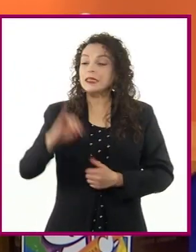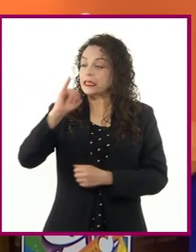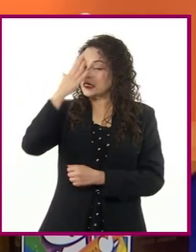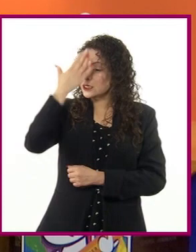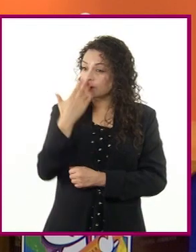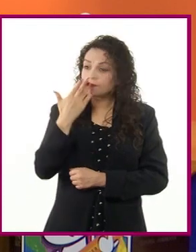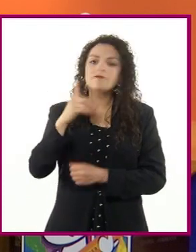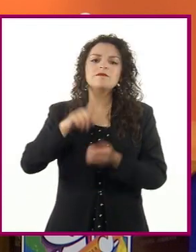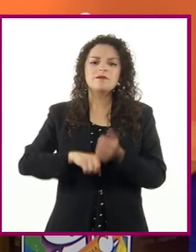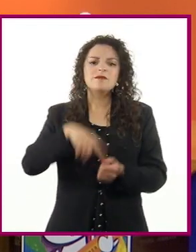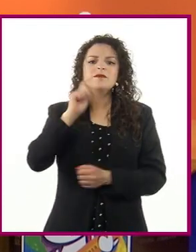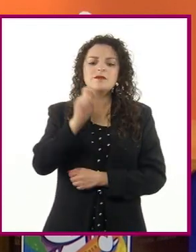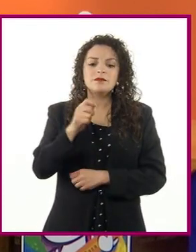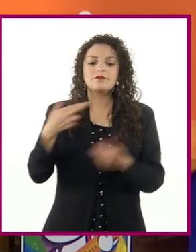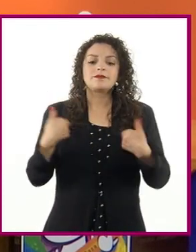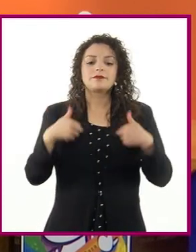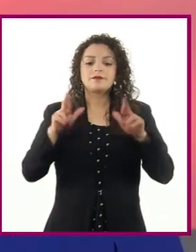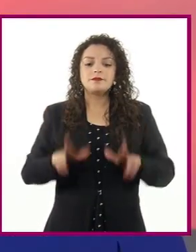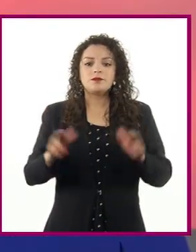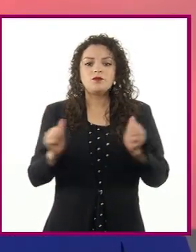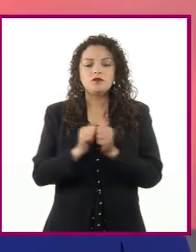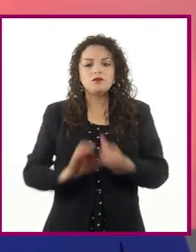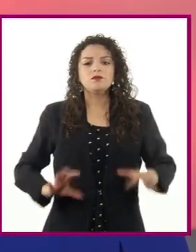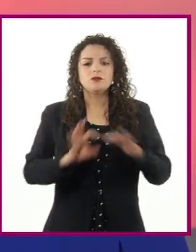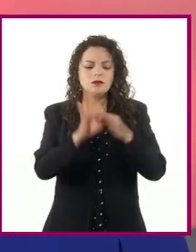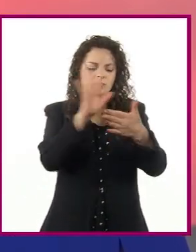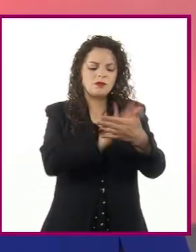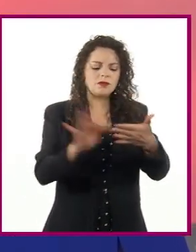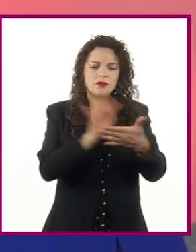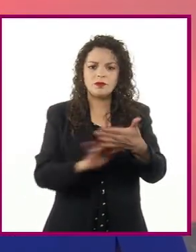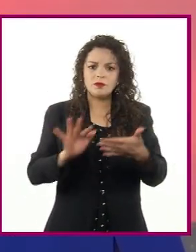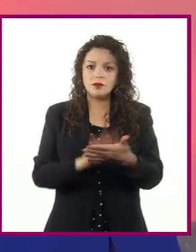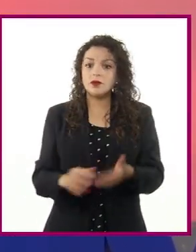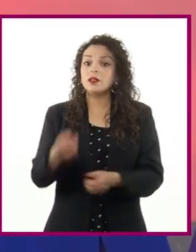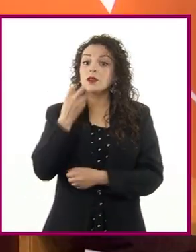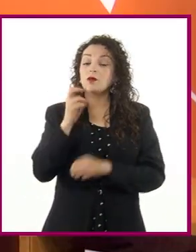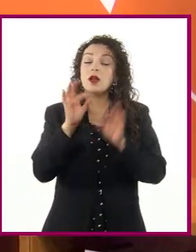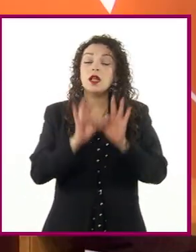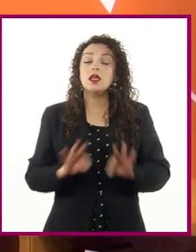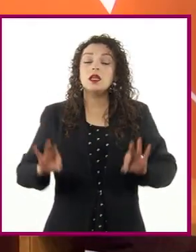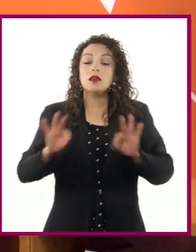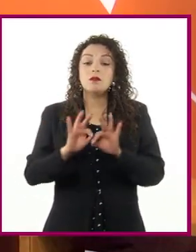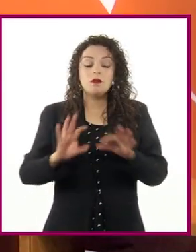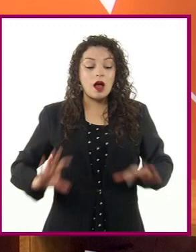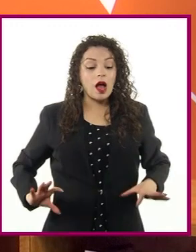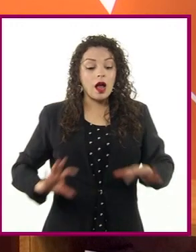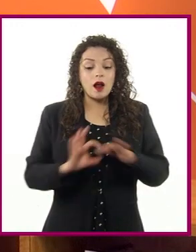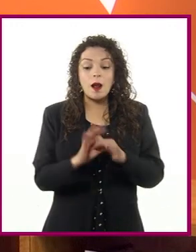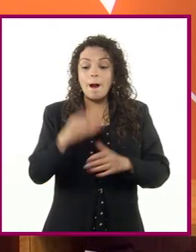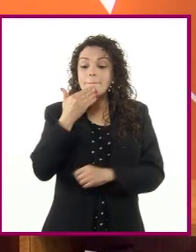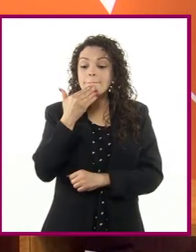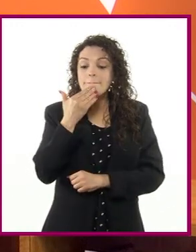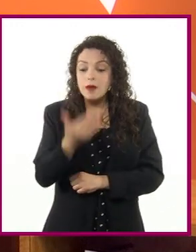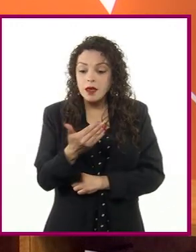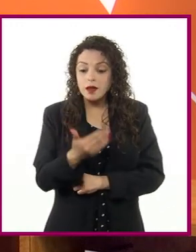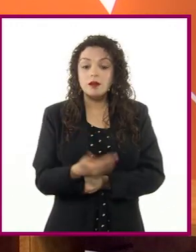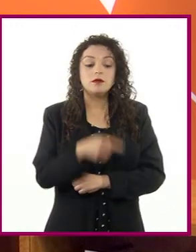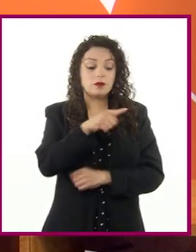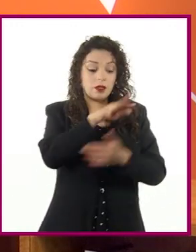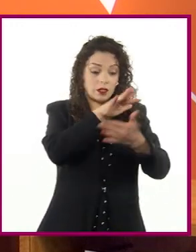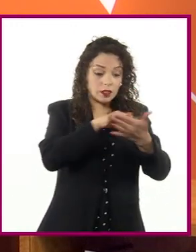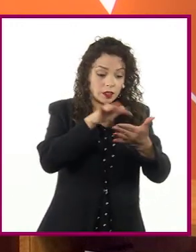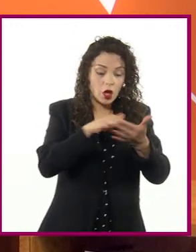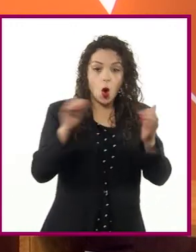la representación de lo que se narra, por lo que es importante mantener una relación coherente entre lo que dicen los